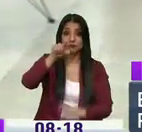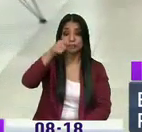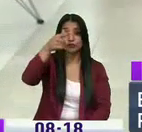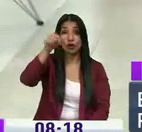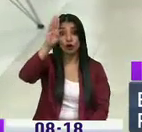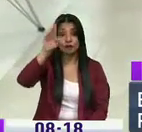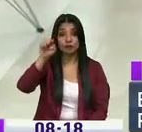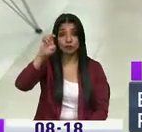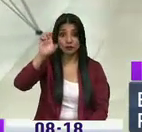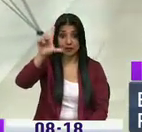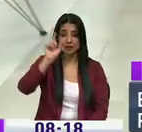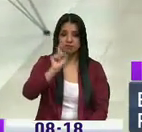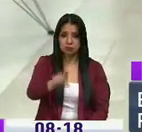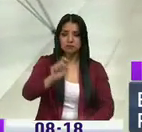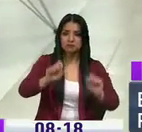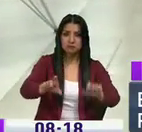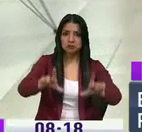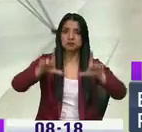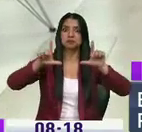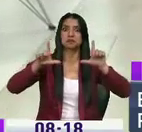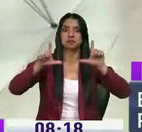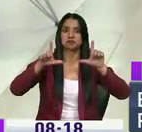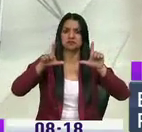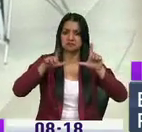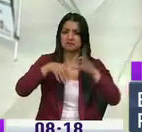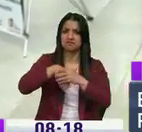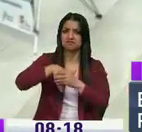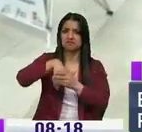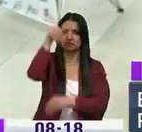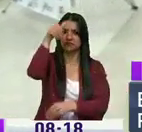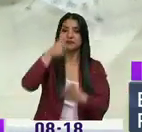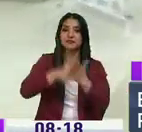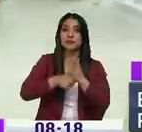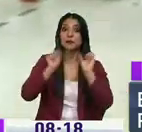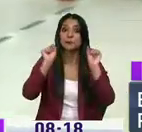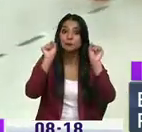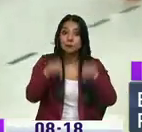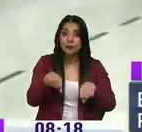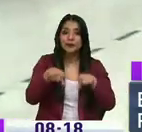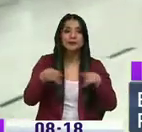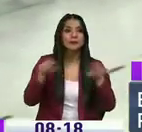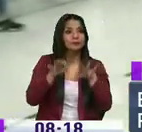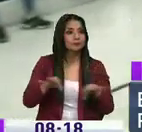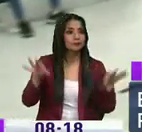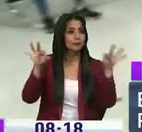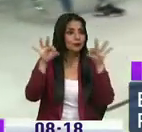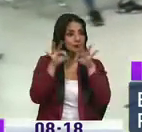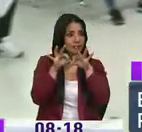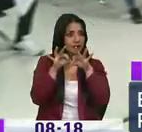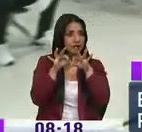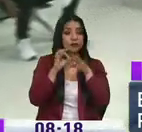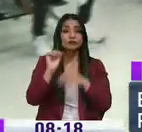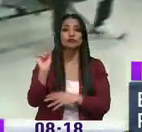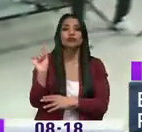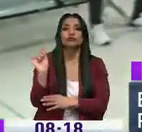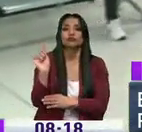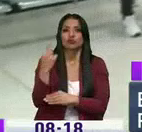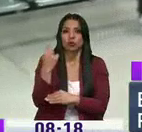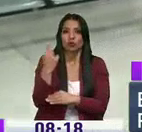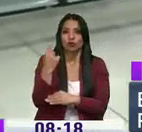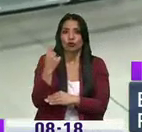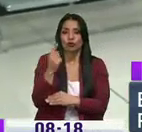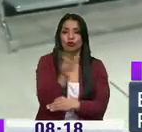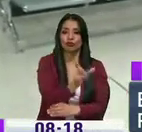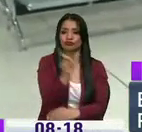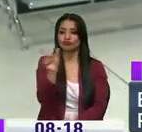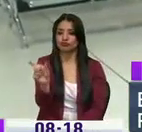.registrocivil.gob.es y puede en 4 sencillos pasos obtener su duplicado de identidad. Es importante que la ciudadanía conozca que es exclusivamente para duplicado,